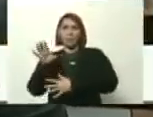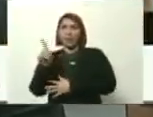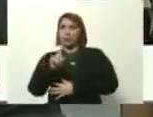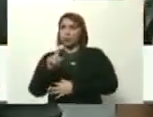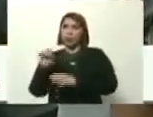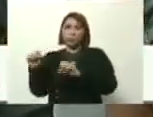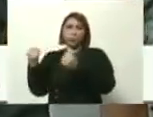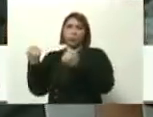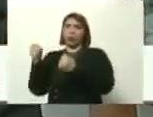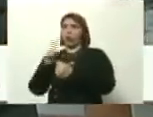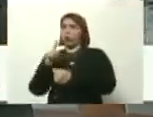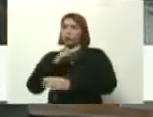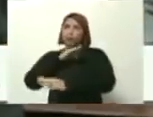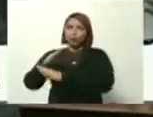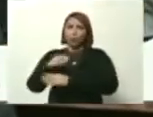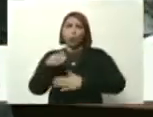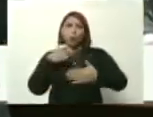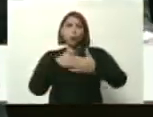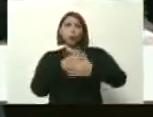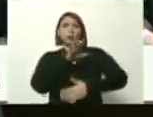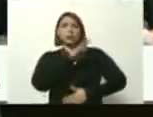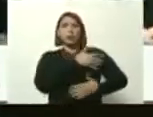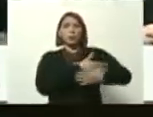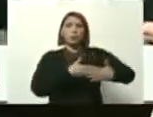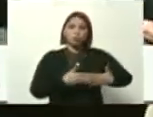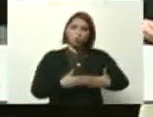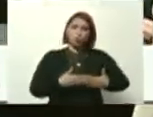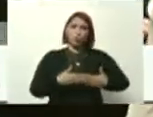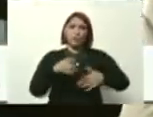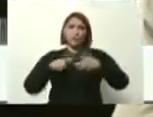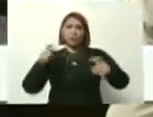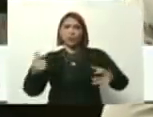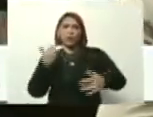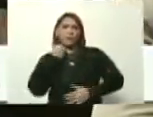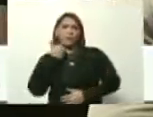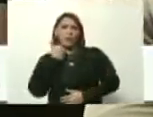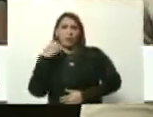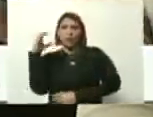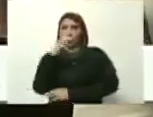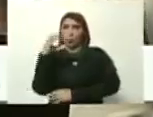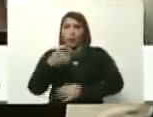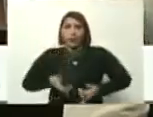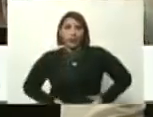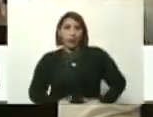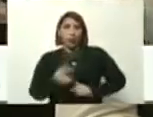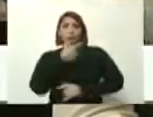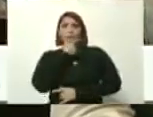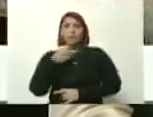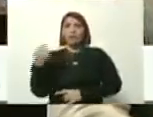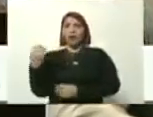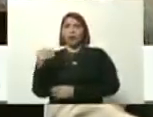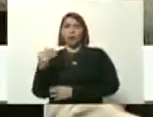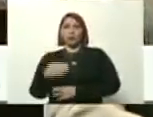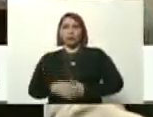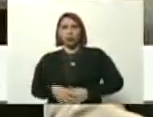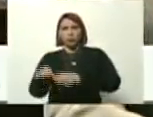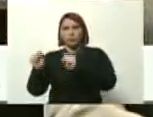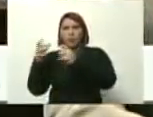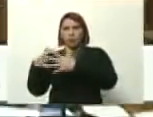sancionado, contra 5 millones de casos en Colombia, el hijo favorito y predilecto de los